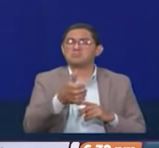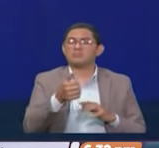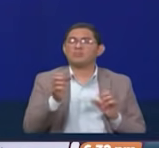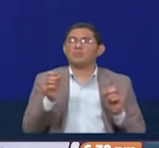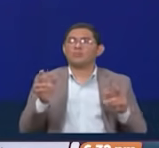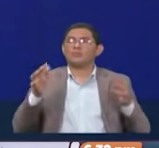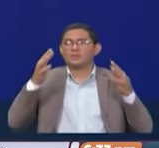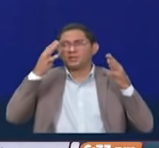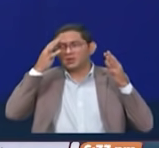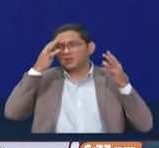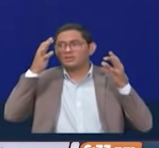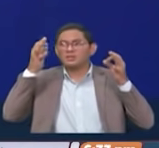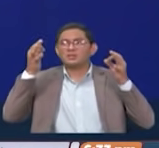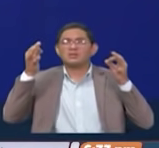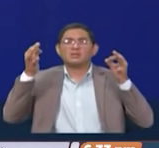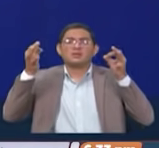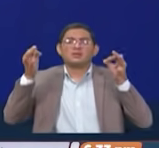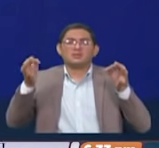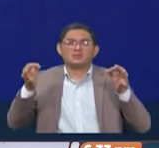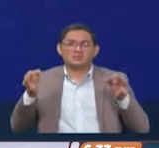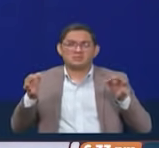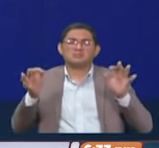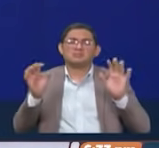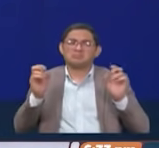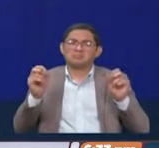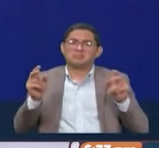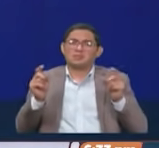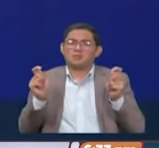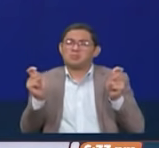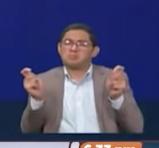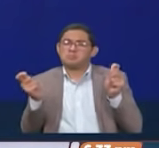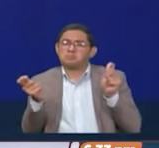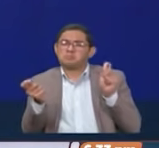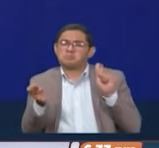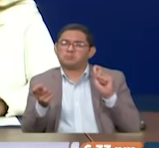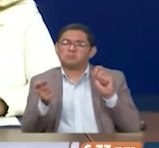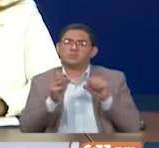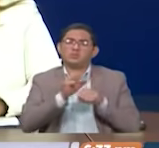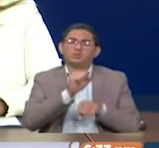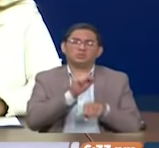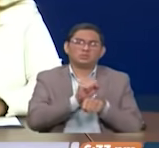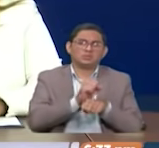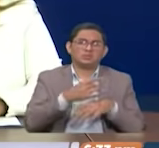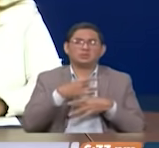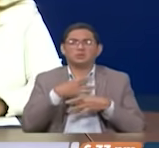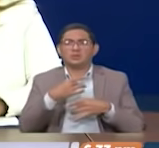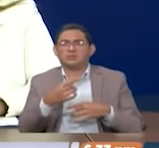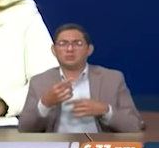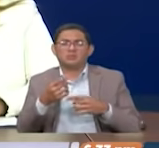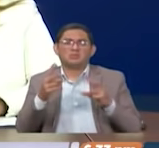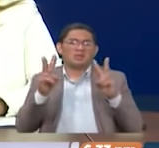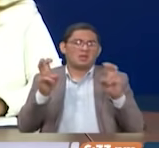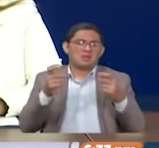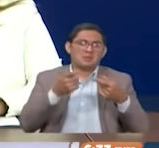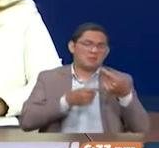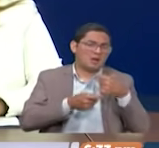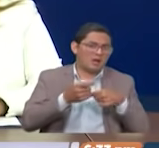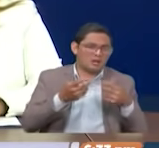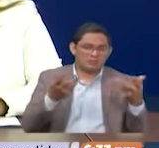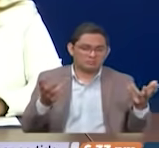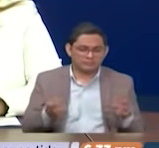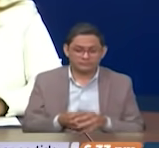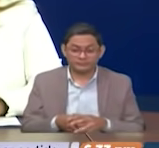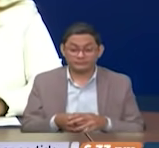en la salud lo social y lo económico esta semana le voy a